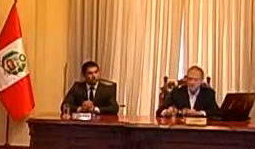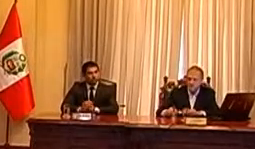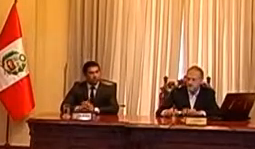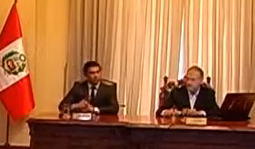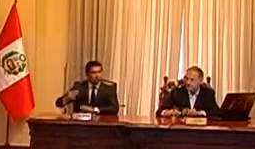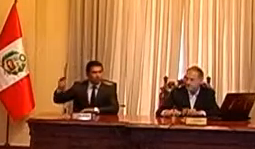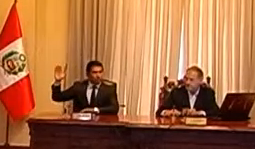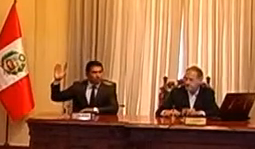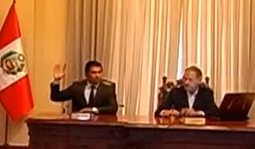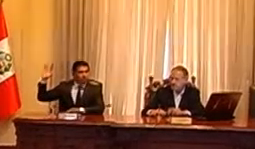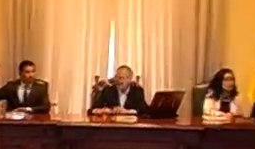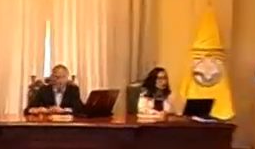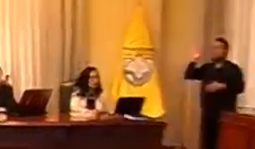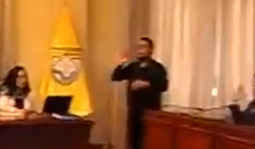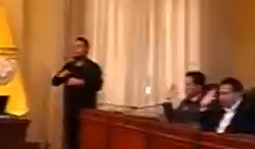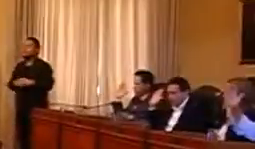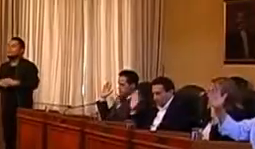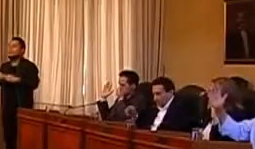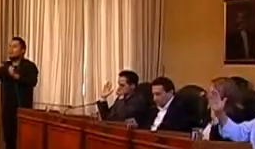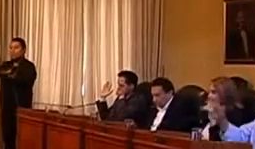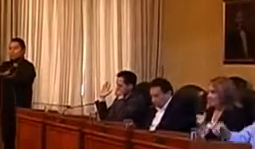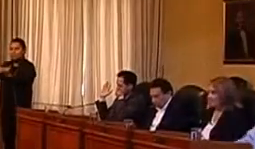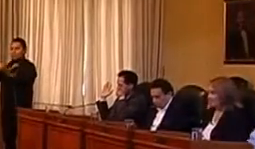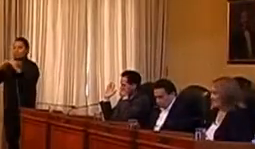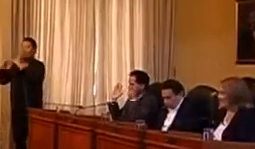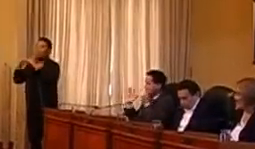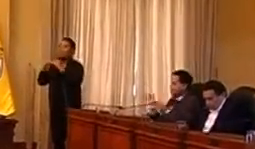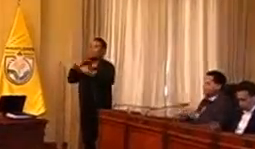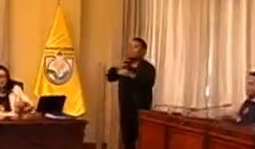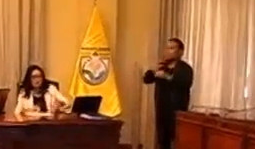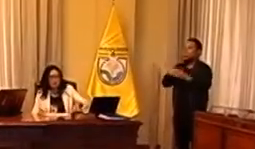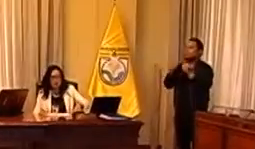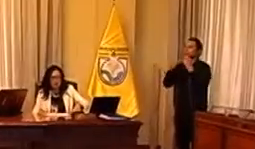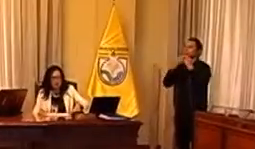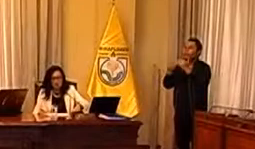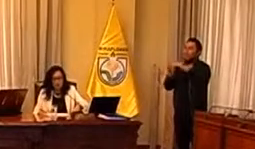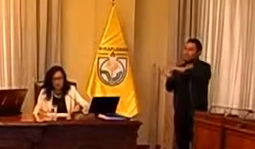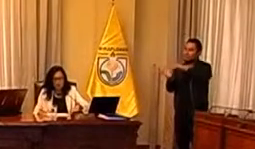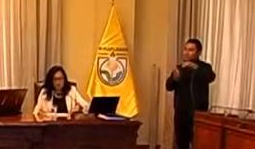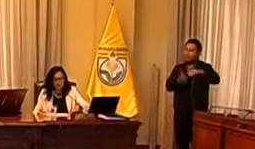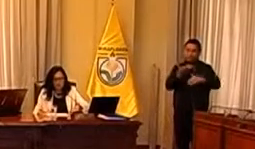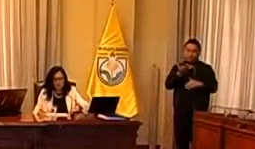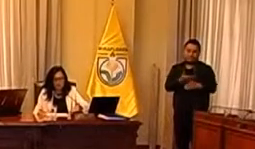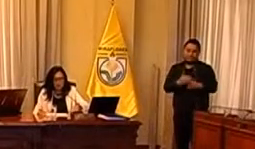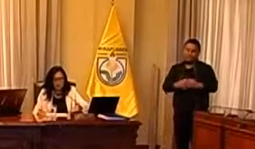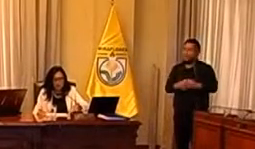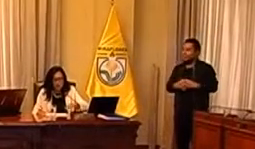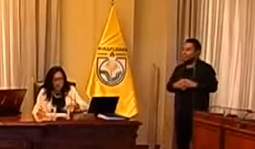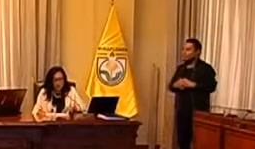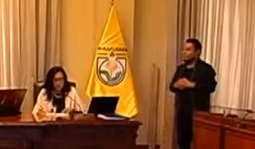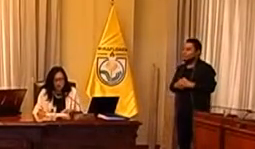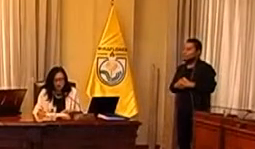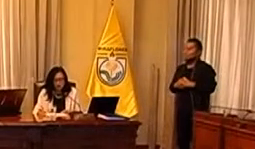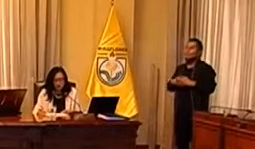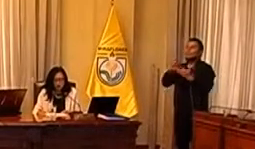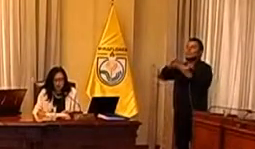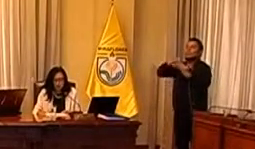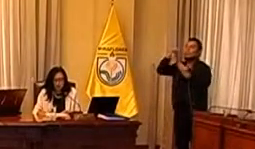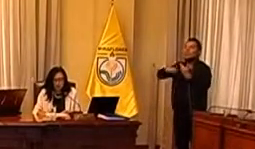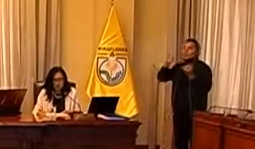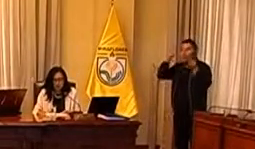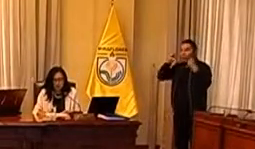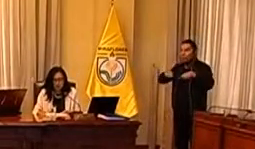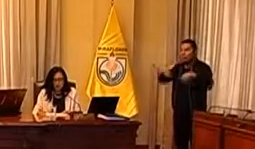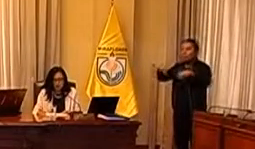señal de conformidad. Se aprueba por unanimidad de votos. Muchas gracias. Vamos al siguiente punto, por favor. Proyecto de acuerdo